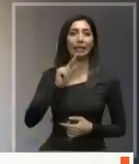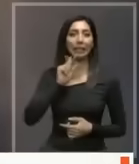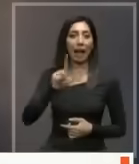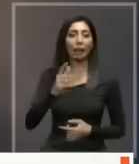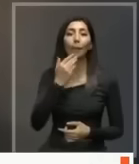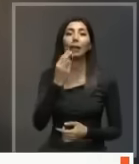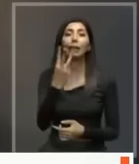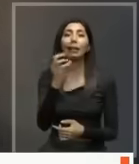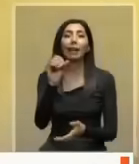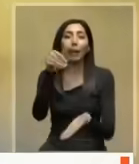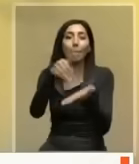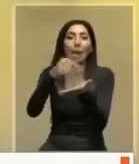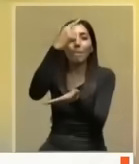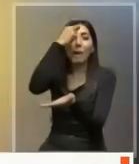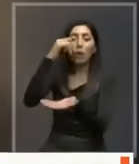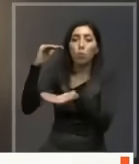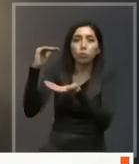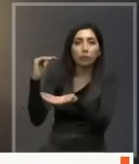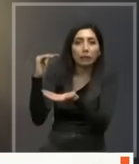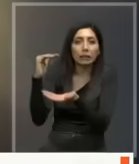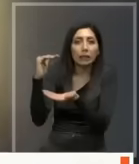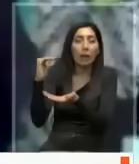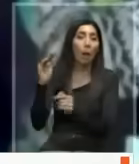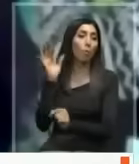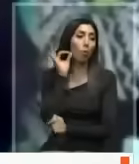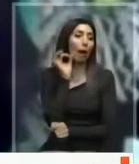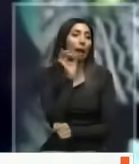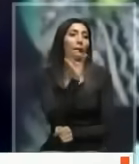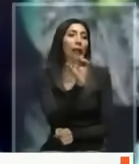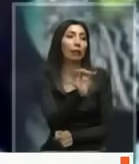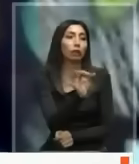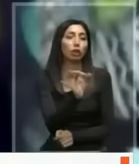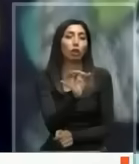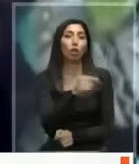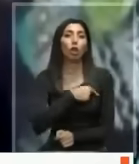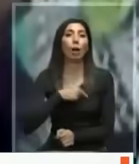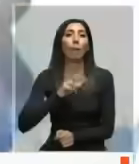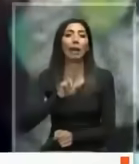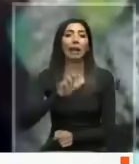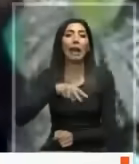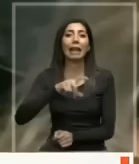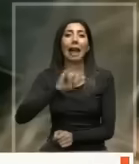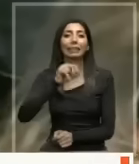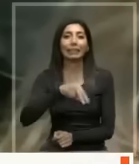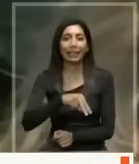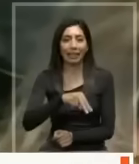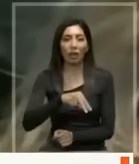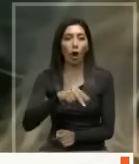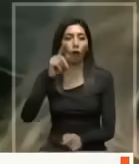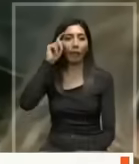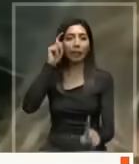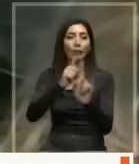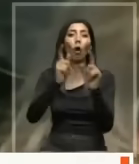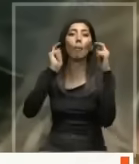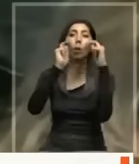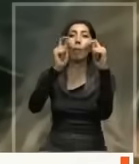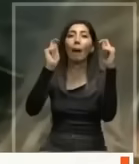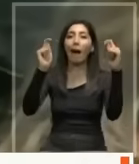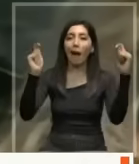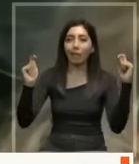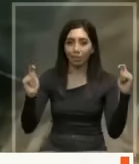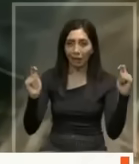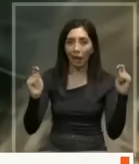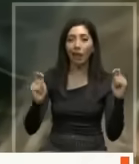misma denominó como Renacín y Esmapina. Estuvieron destinados a la propaganda de la gestión de la